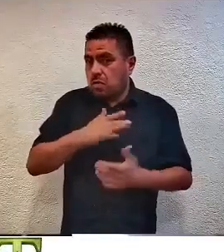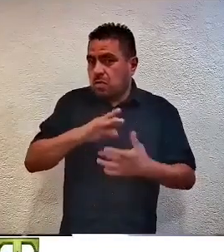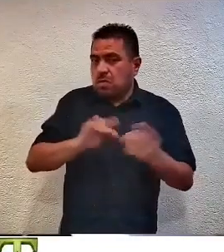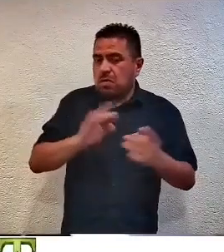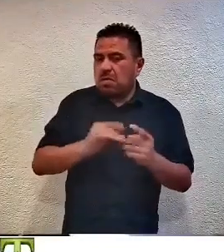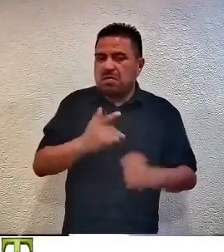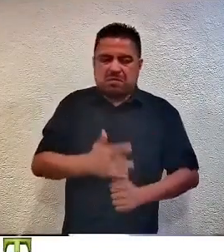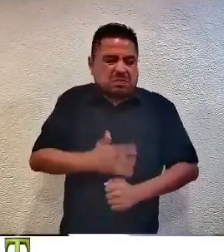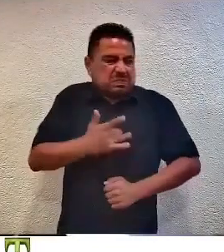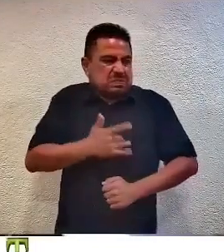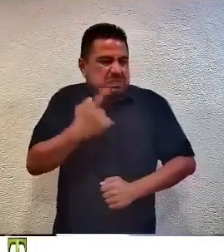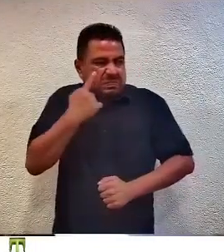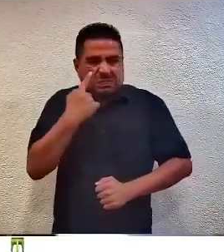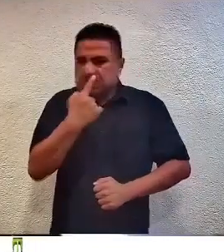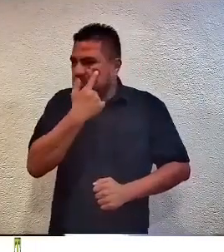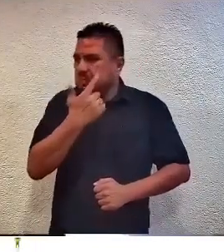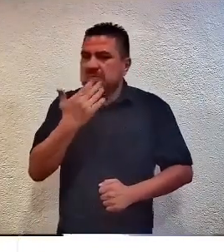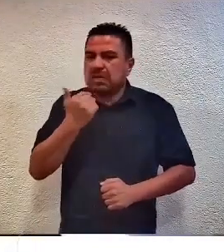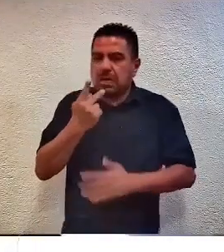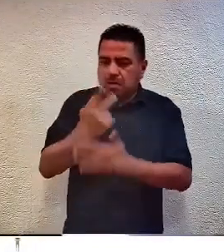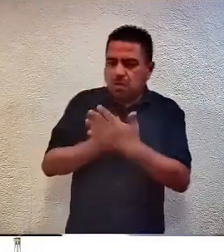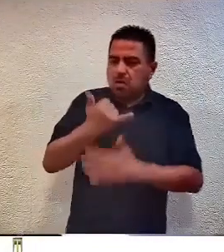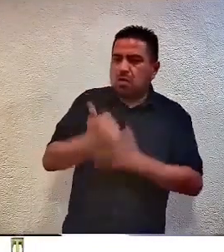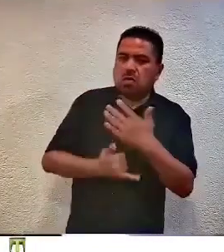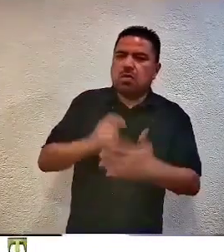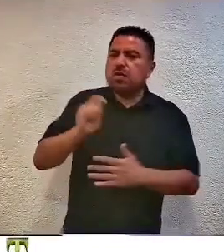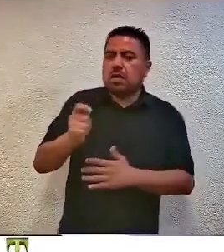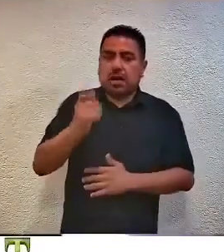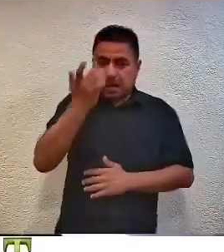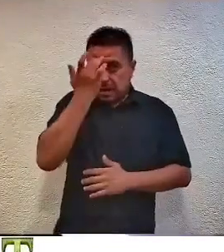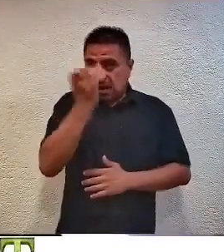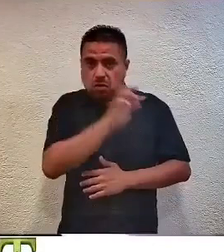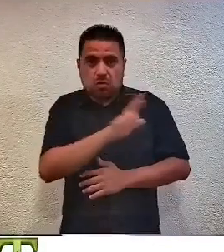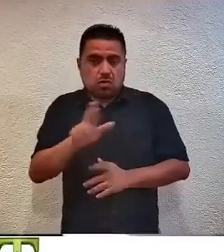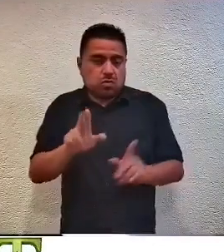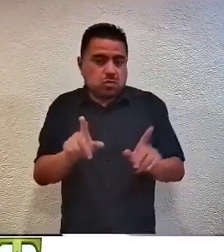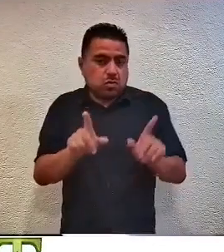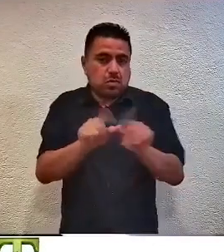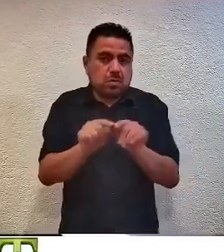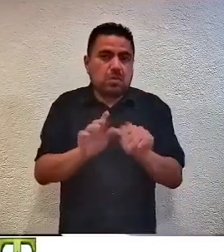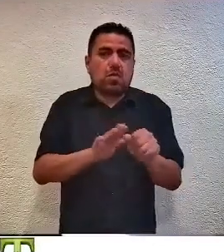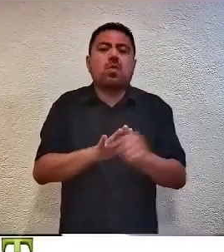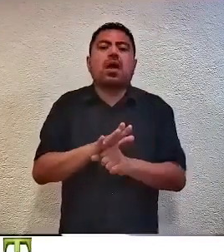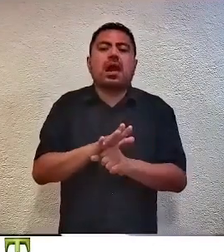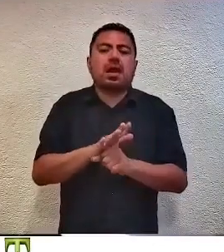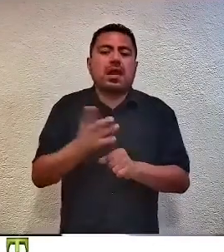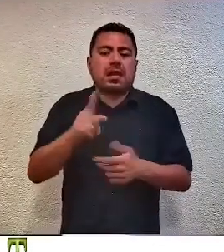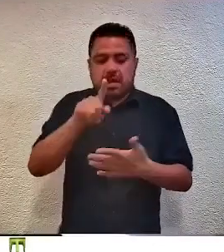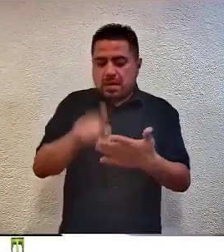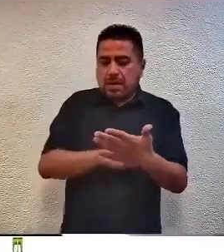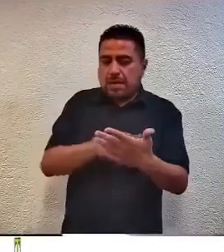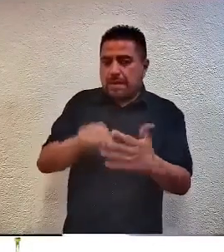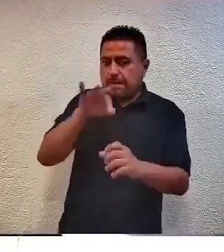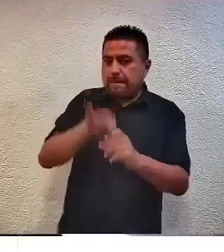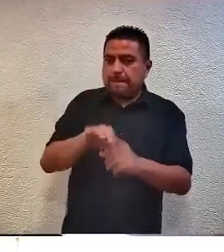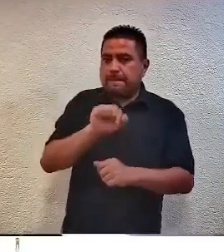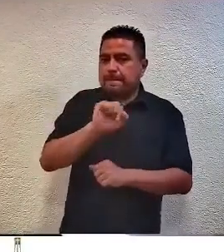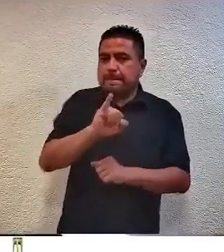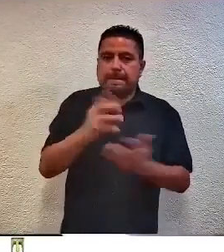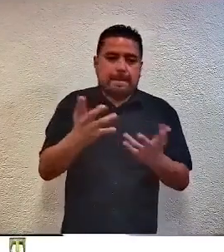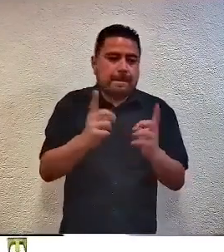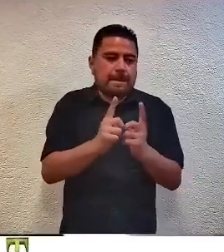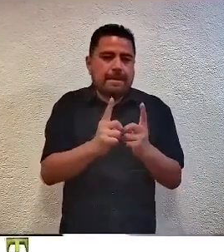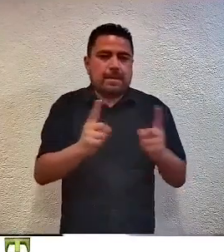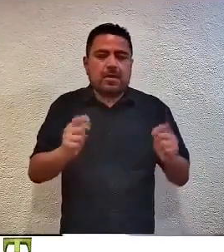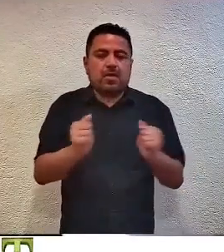inquietud de que en el proyecto estuviéramos reconociendo una elección que se hubiera desarrollado